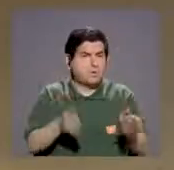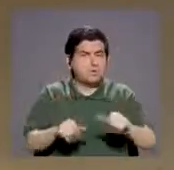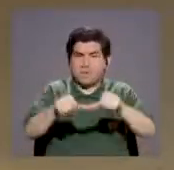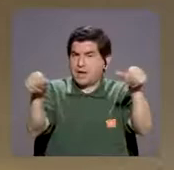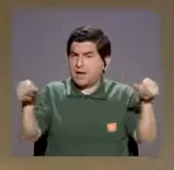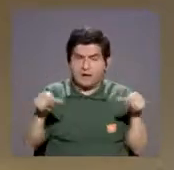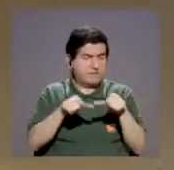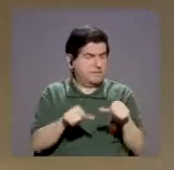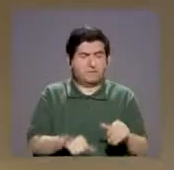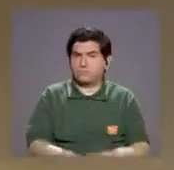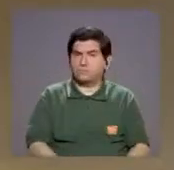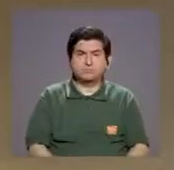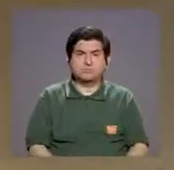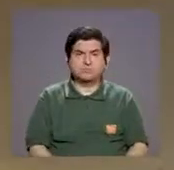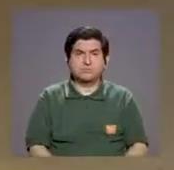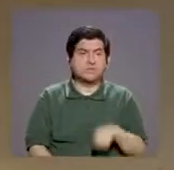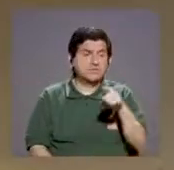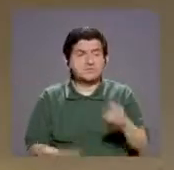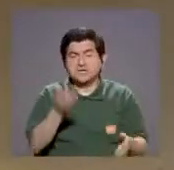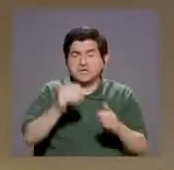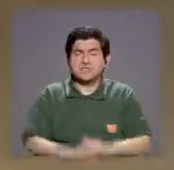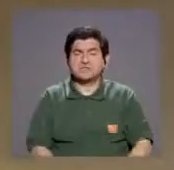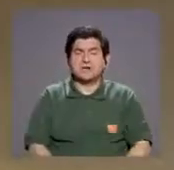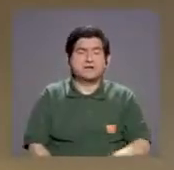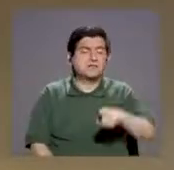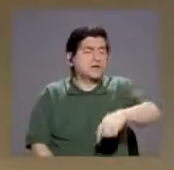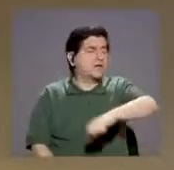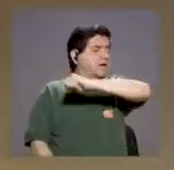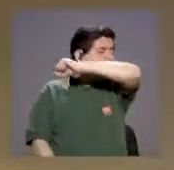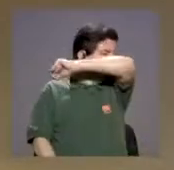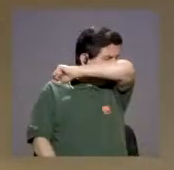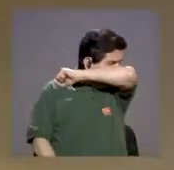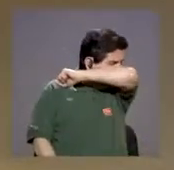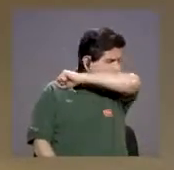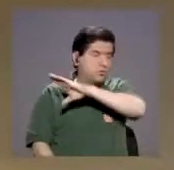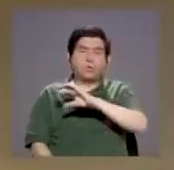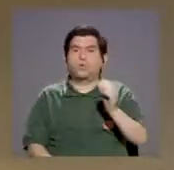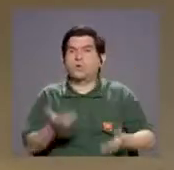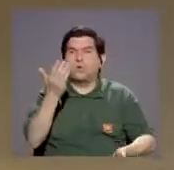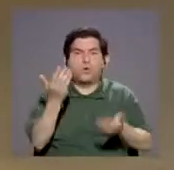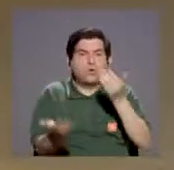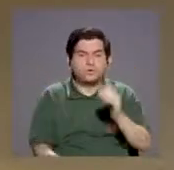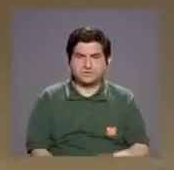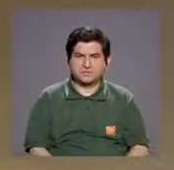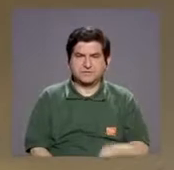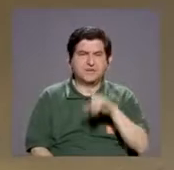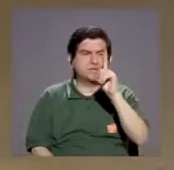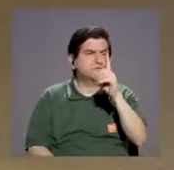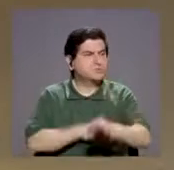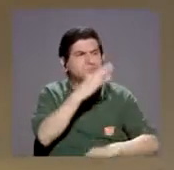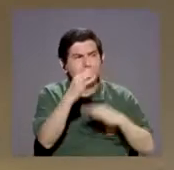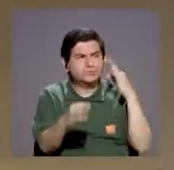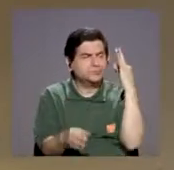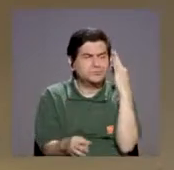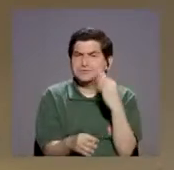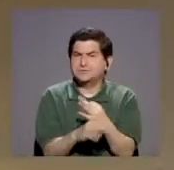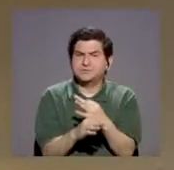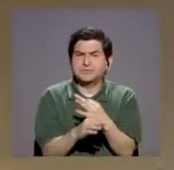si estornudo o hizo alguna salida de de